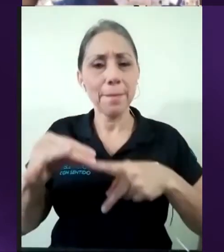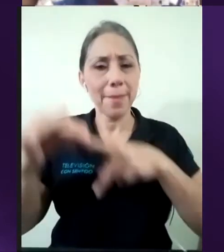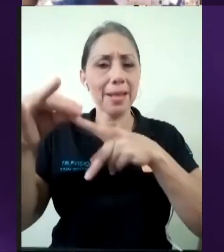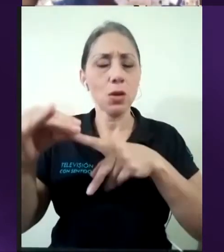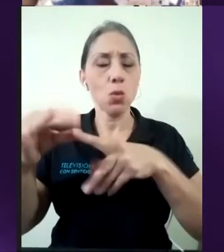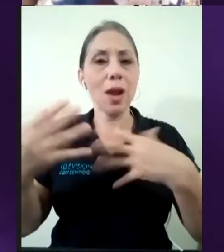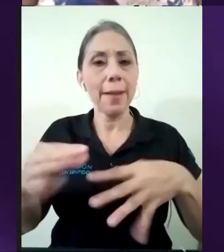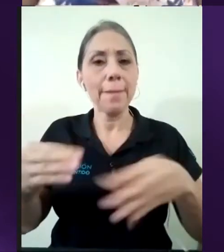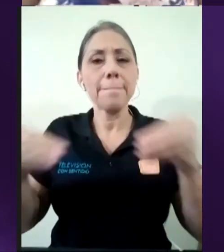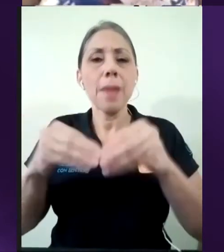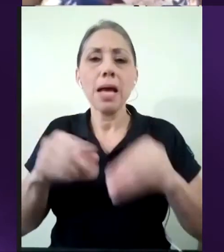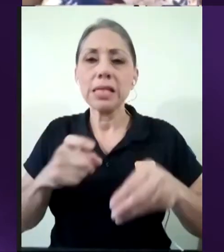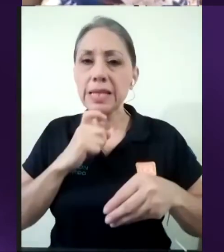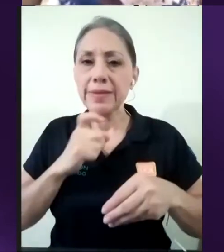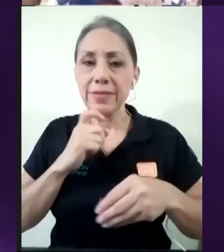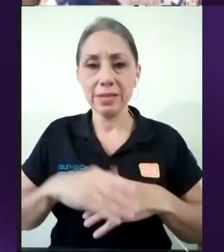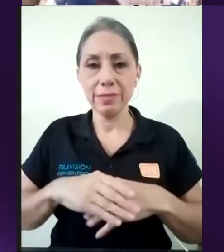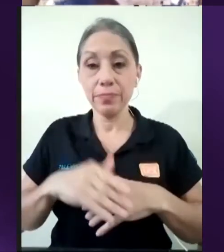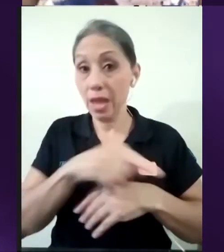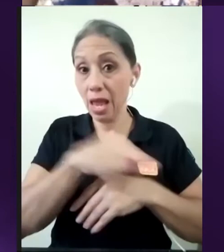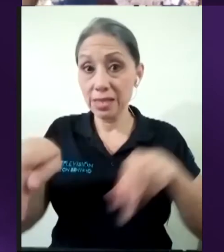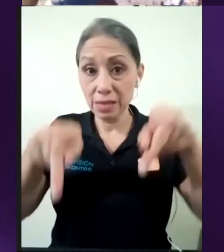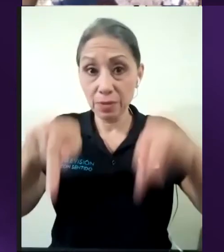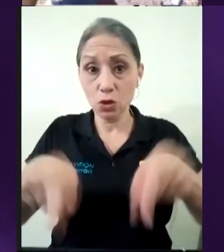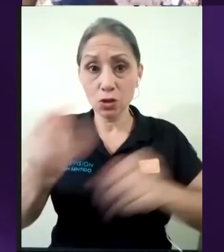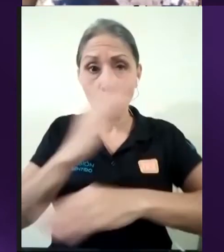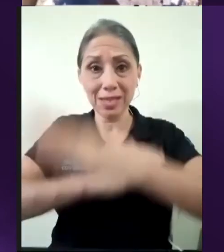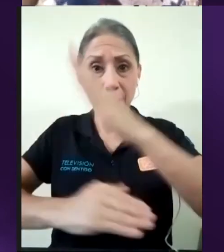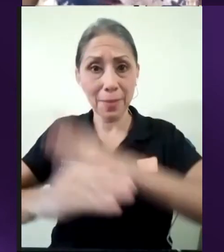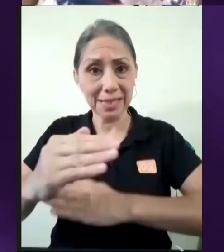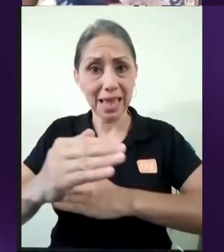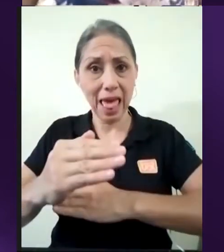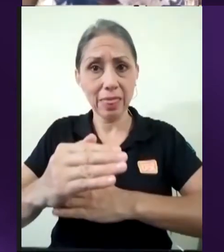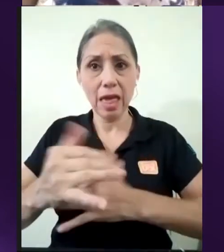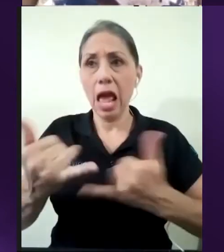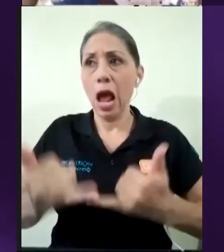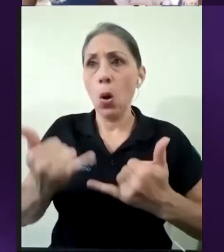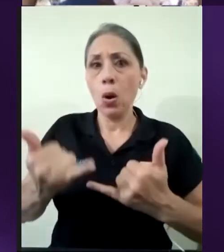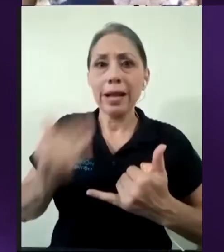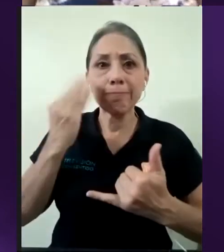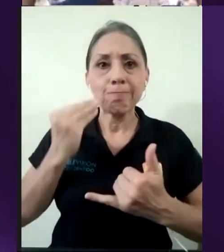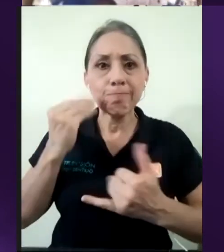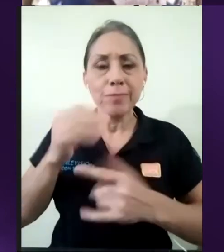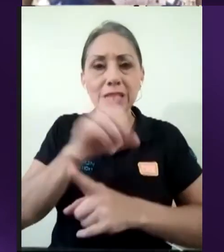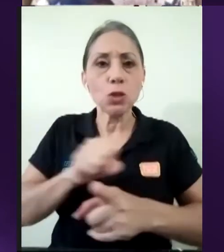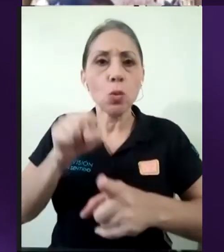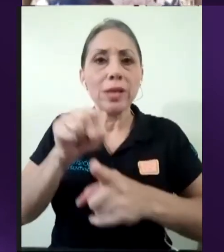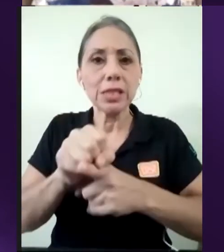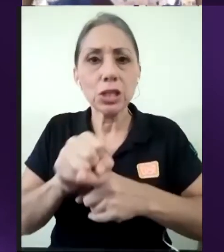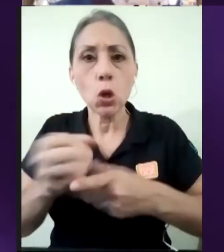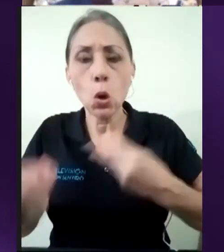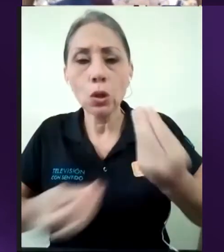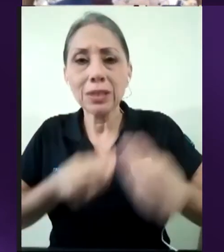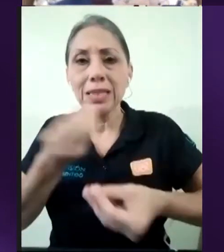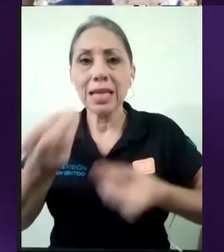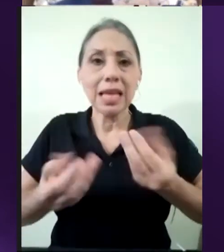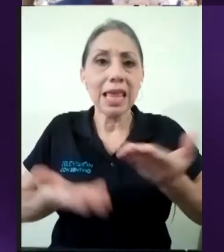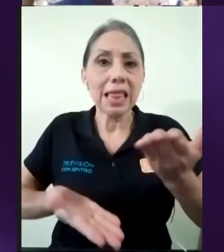el mensaje a las personas con discapacidad, verdad, ante esta situación que también puede generar mucha incertidumbre, miedo en